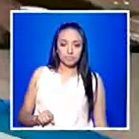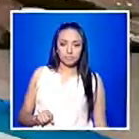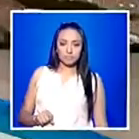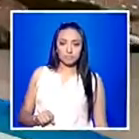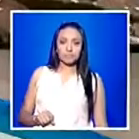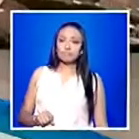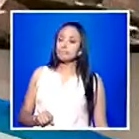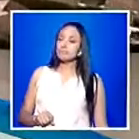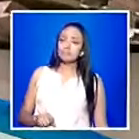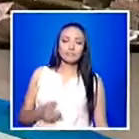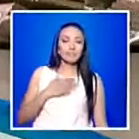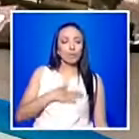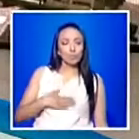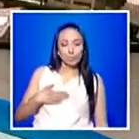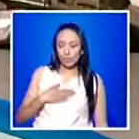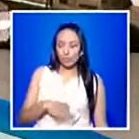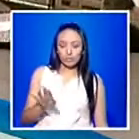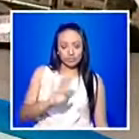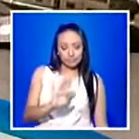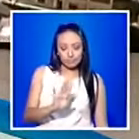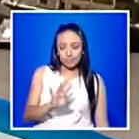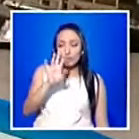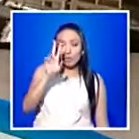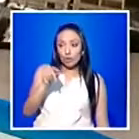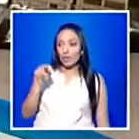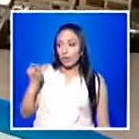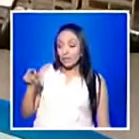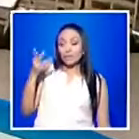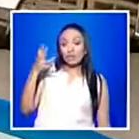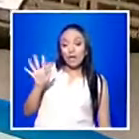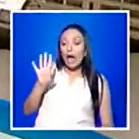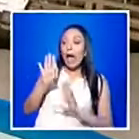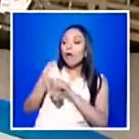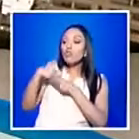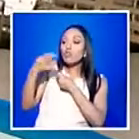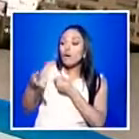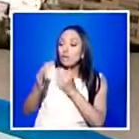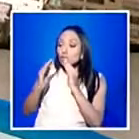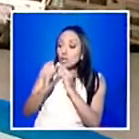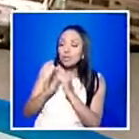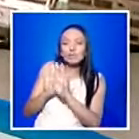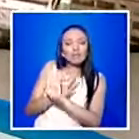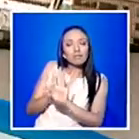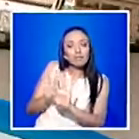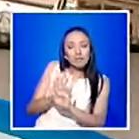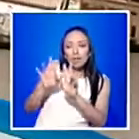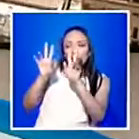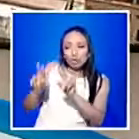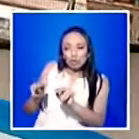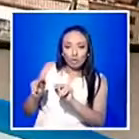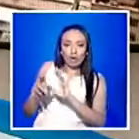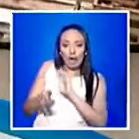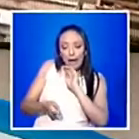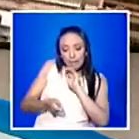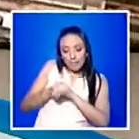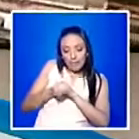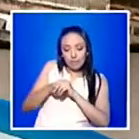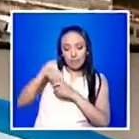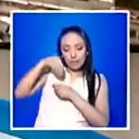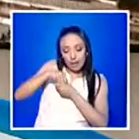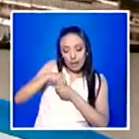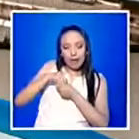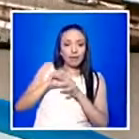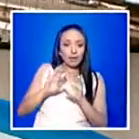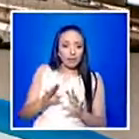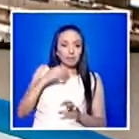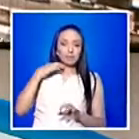No se expongan, vecinos, por favor, no se expongan. Esto ya ha pasado en distintos sectores de la capital, está ocurriendo con frecuencia. La gente se